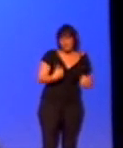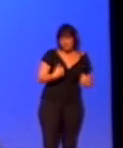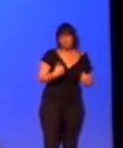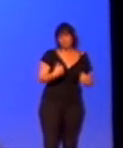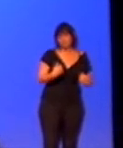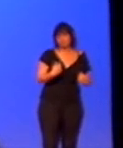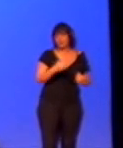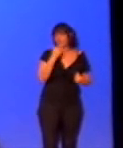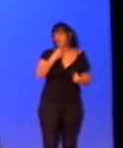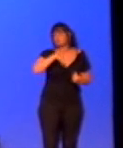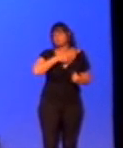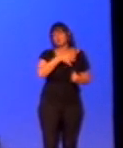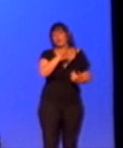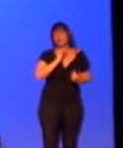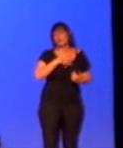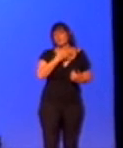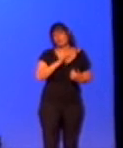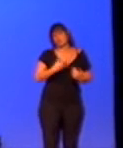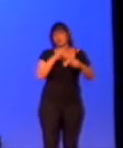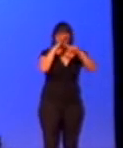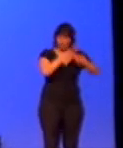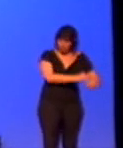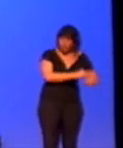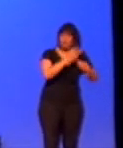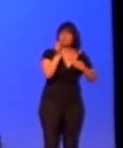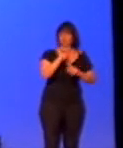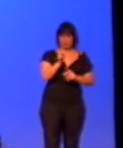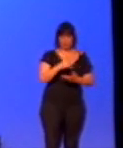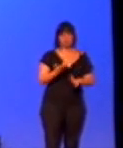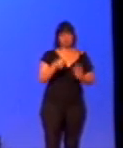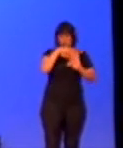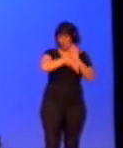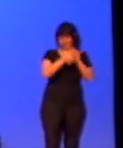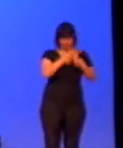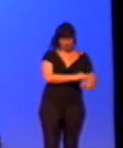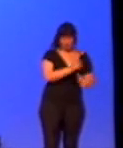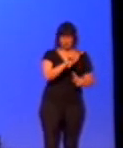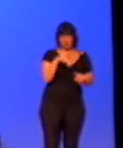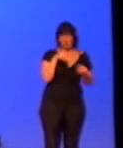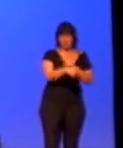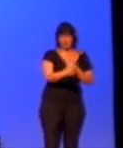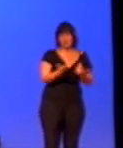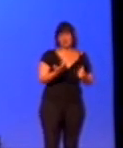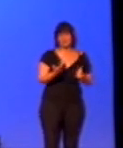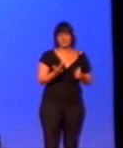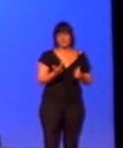entender como normas no discriminatorias como normas que buscan